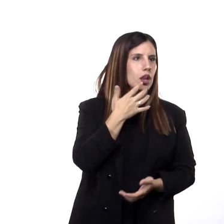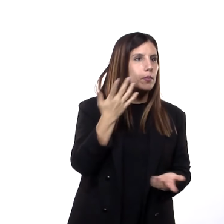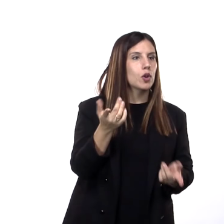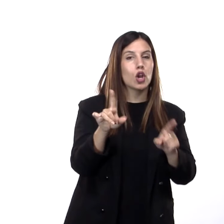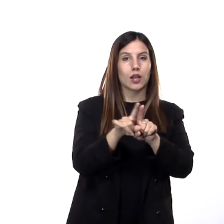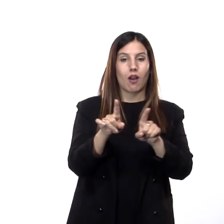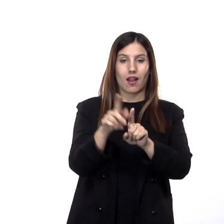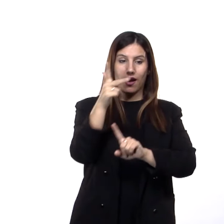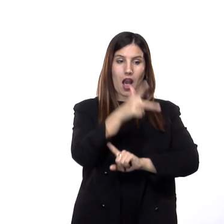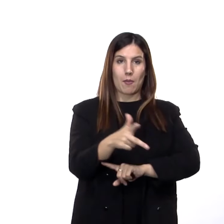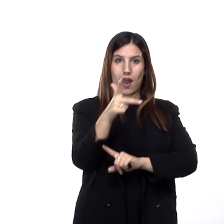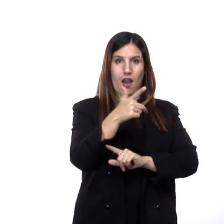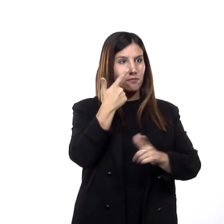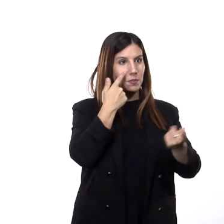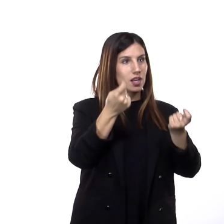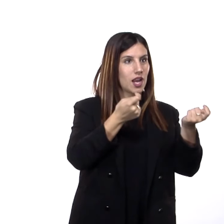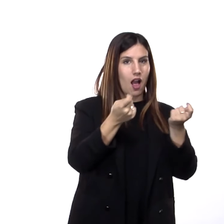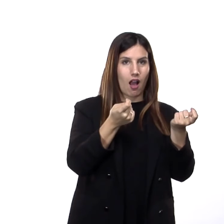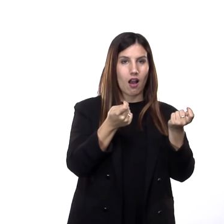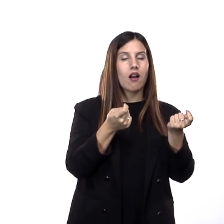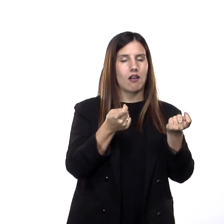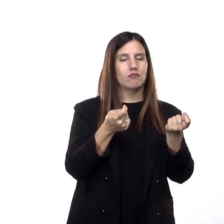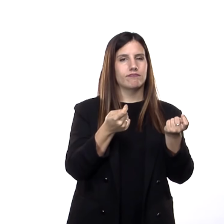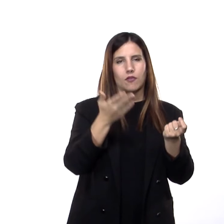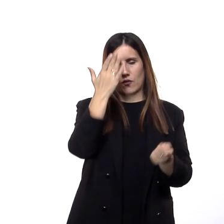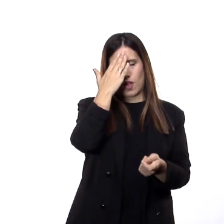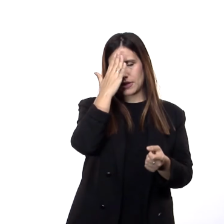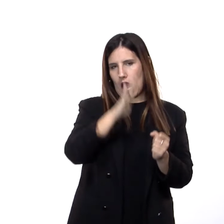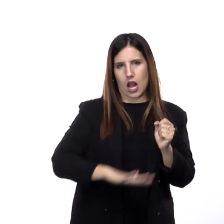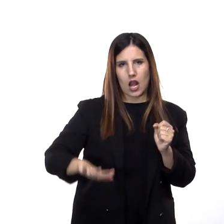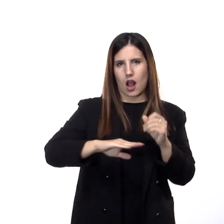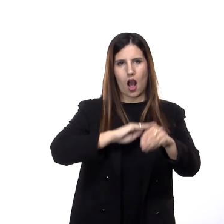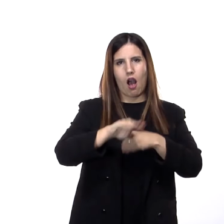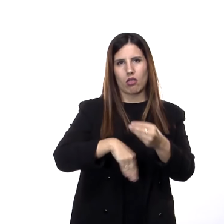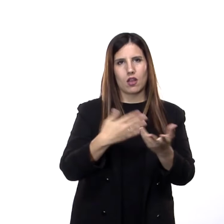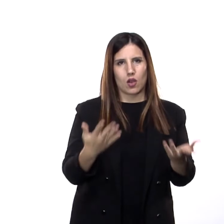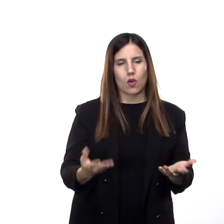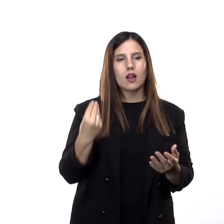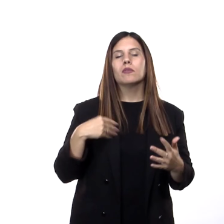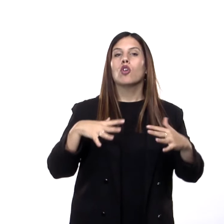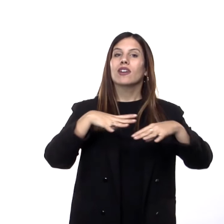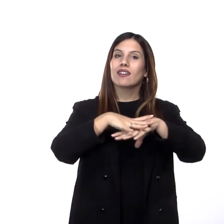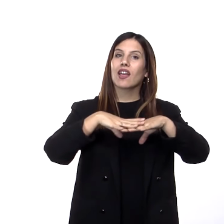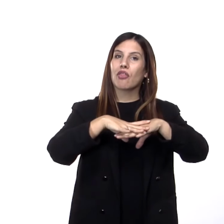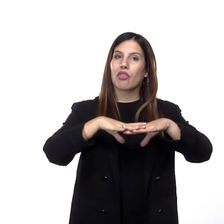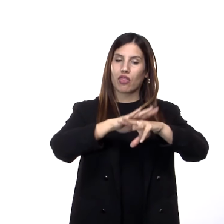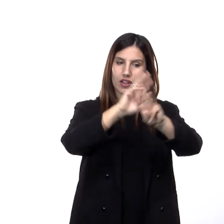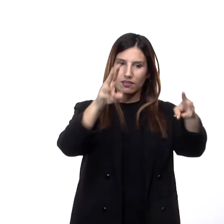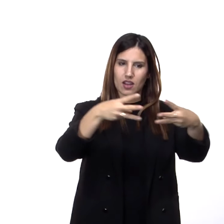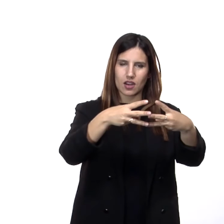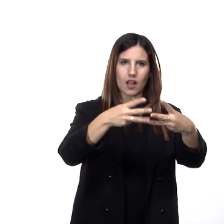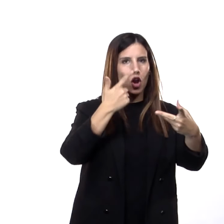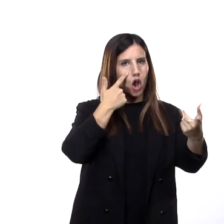video-vigilancia en nuestro entorno lógicamente es fundamental monitorizar el tráfico de red y las comunicaciones